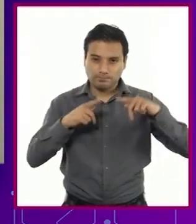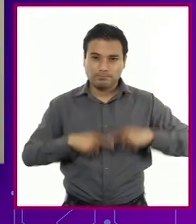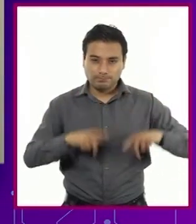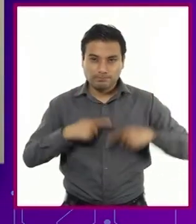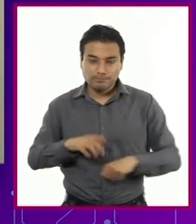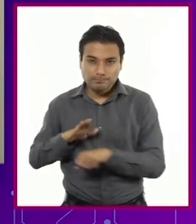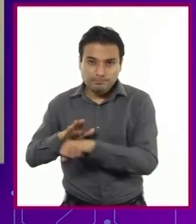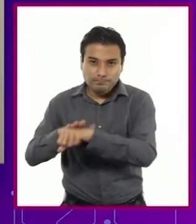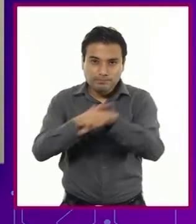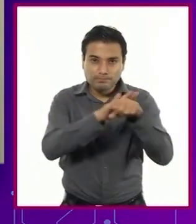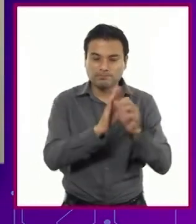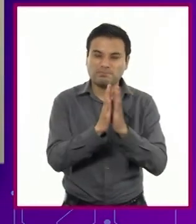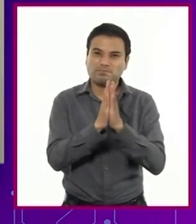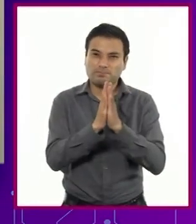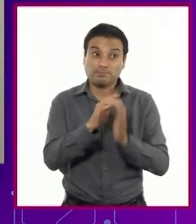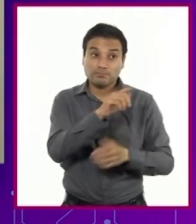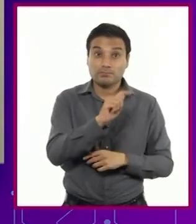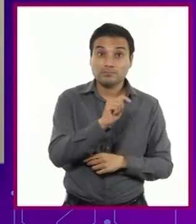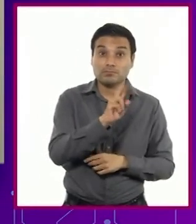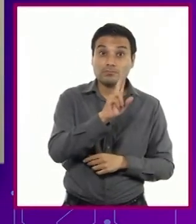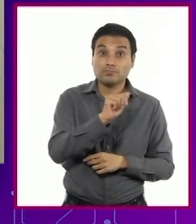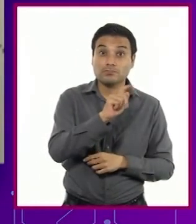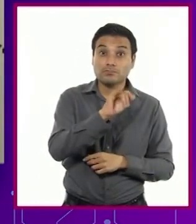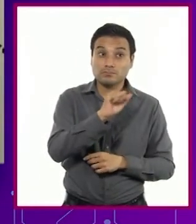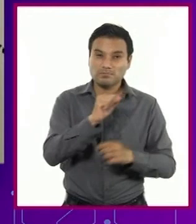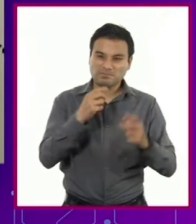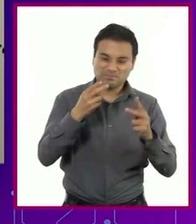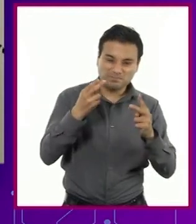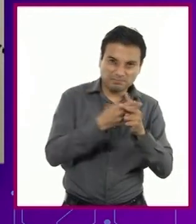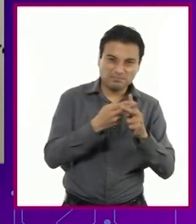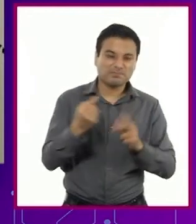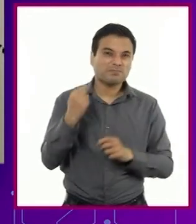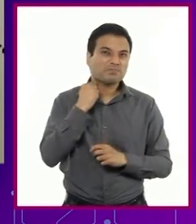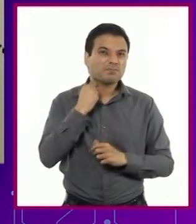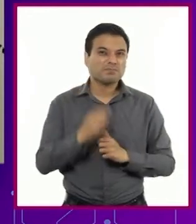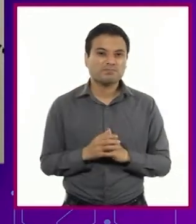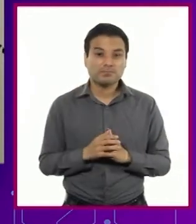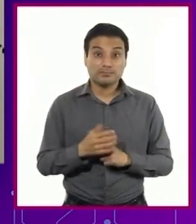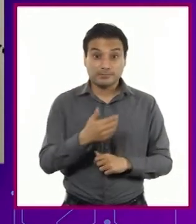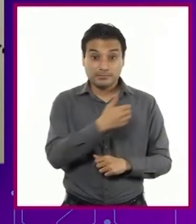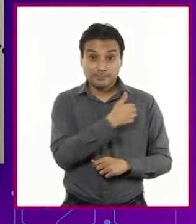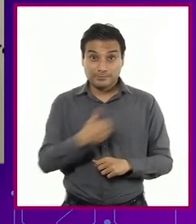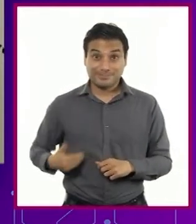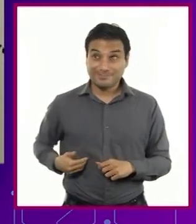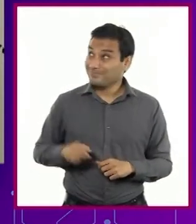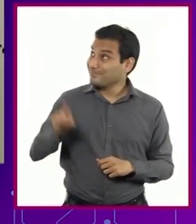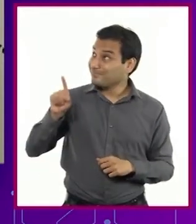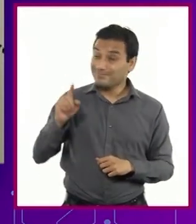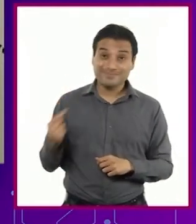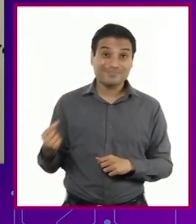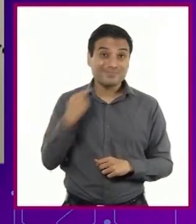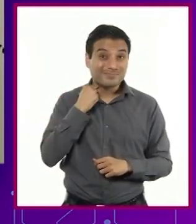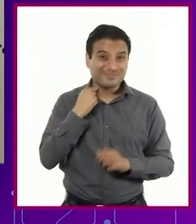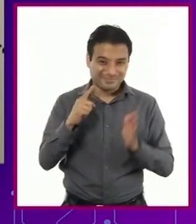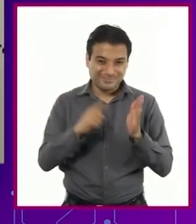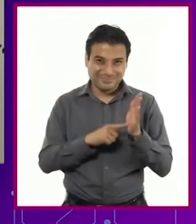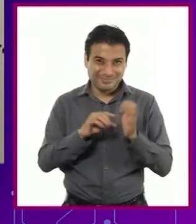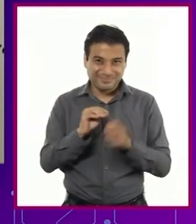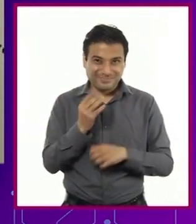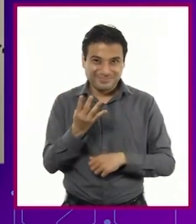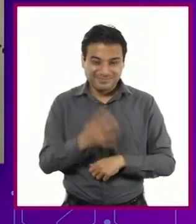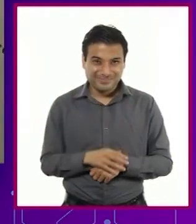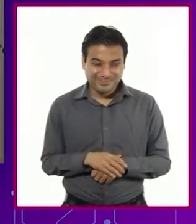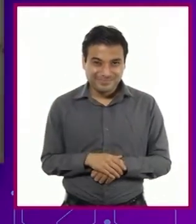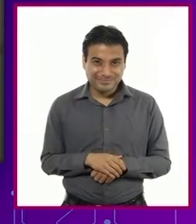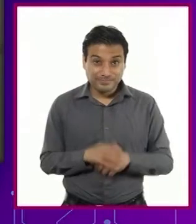Hutu para que asesinara a los Tutsis. Tras el asesinato del presidente Habyarimana en